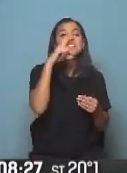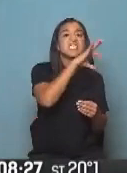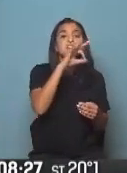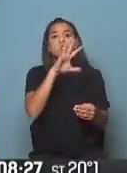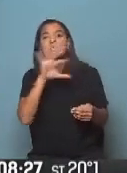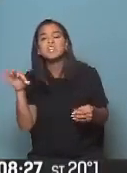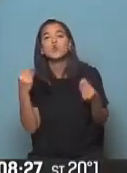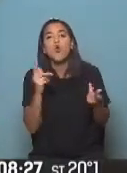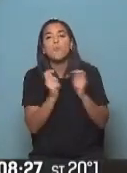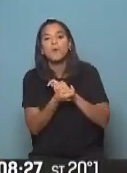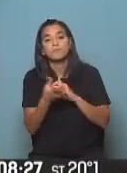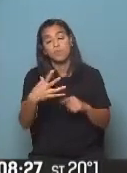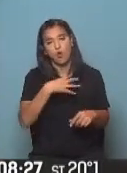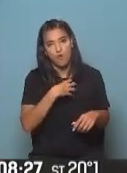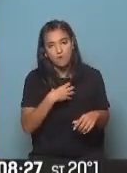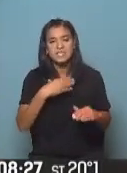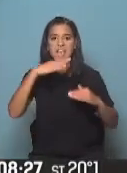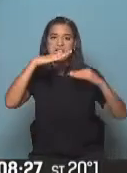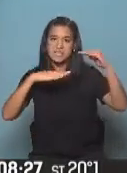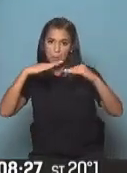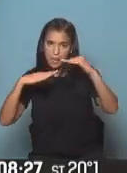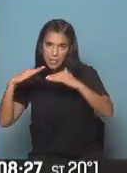a 500? Confianza, estabilidad,